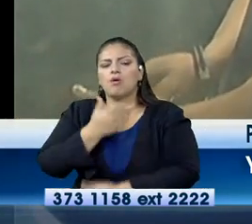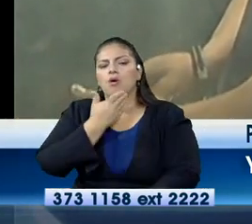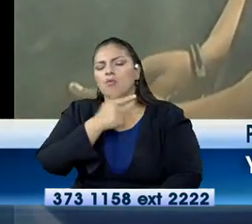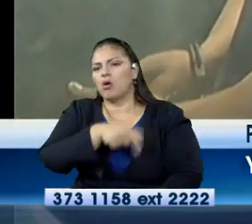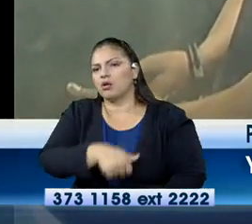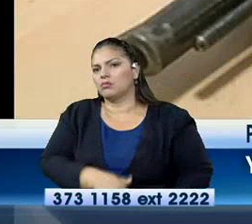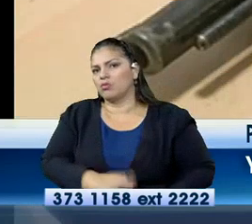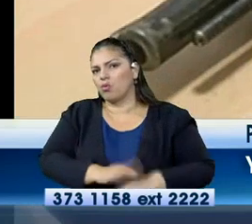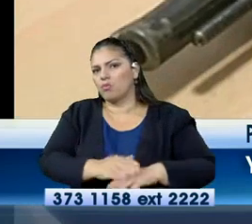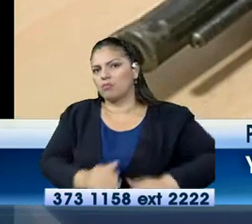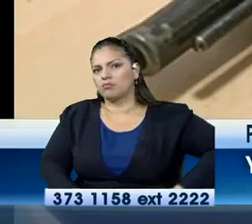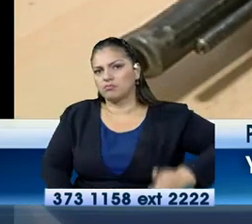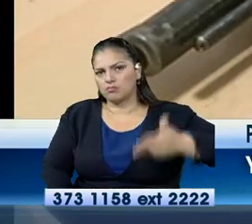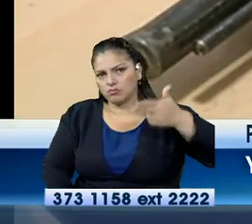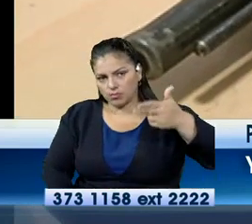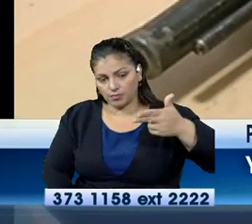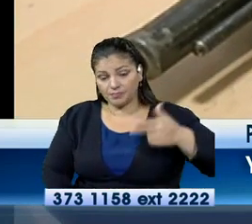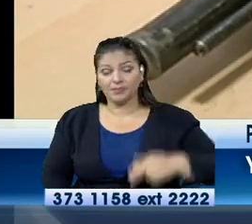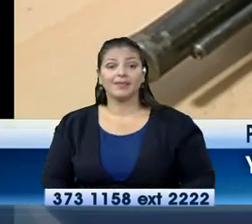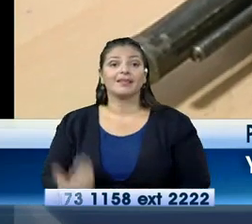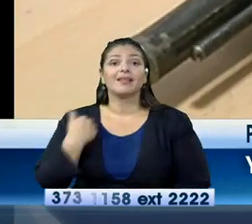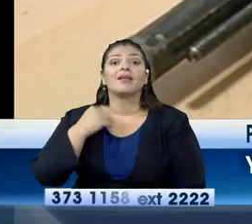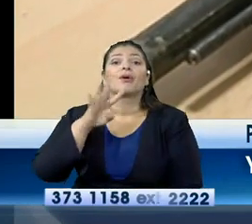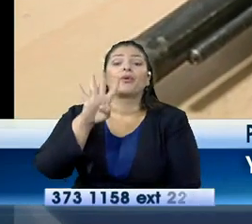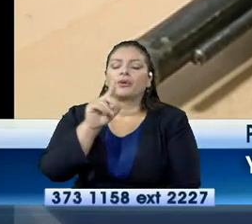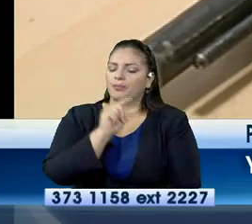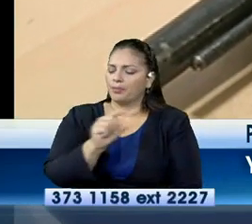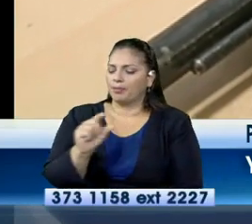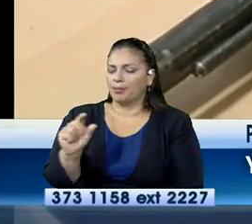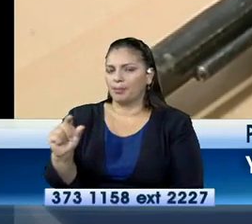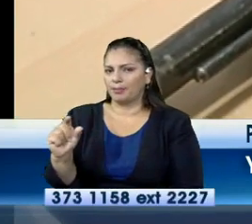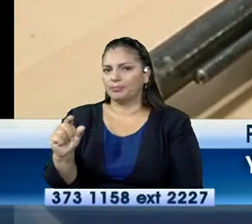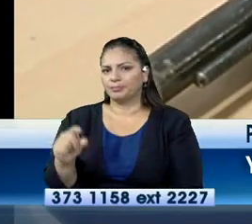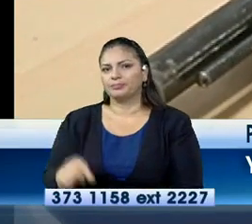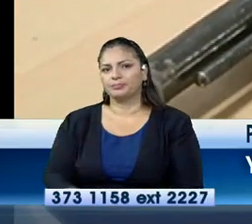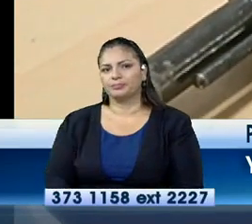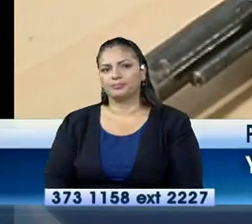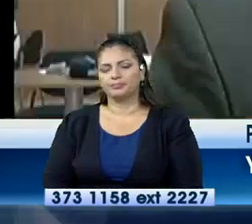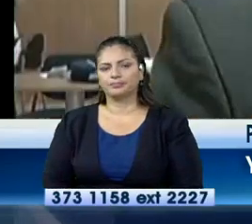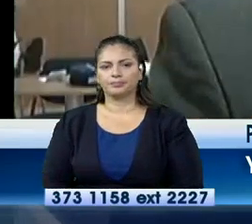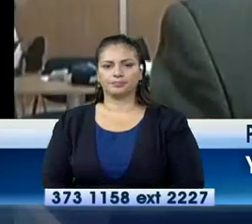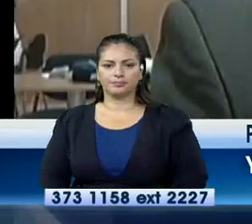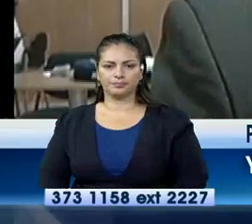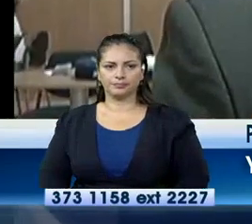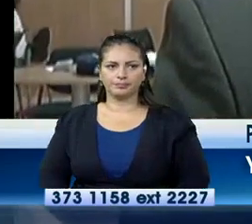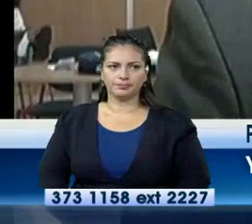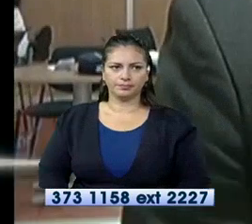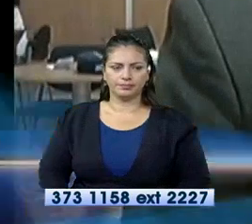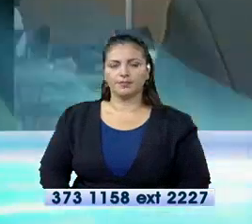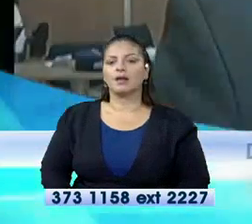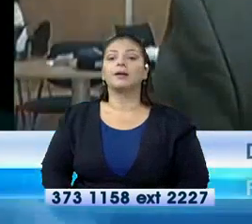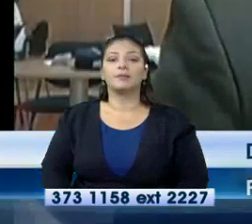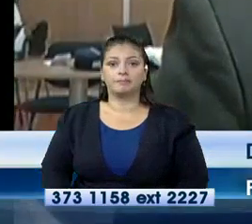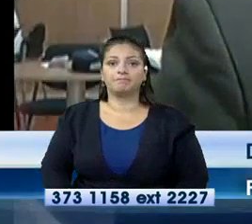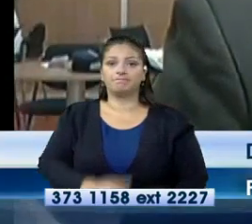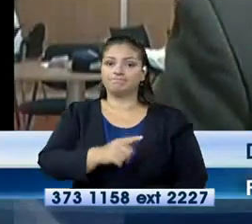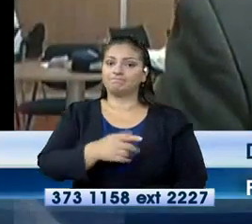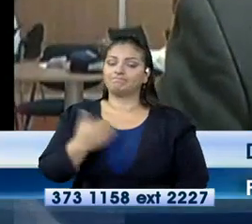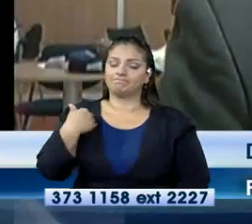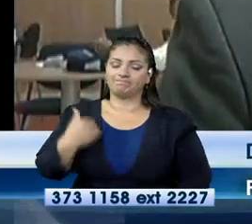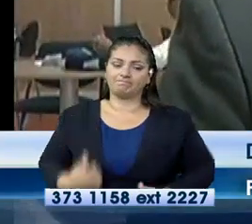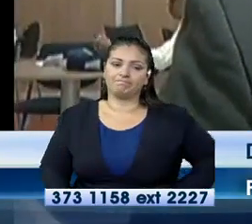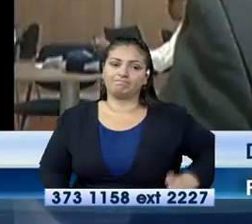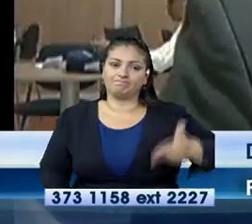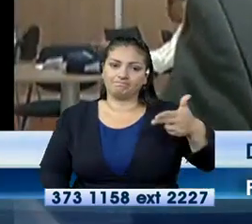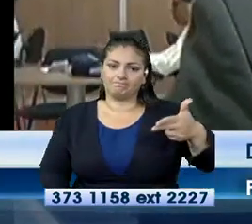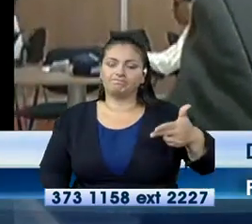de cargos. El arma tiene cuatro proyectiles y está encuadrado al delito de,